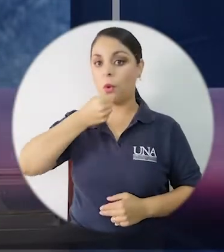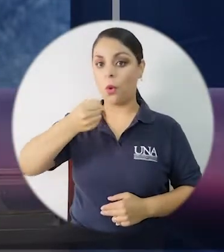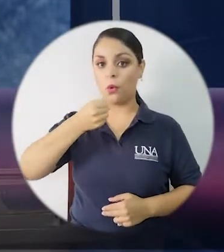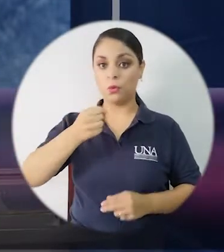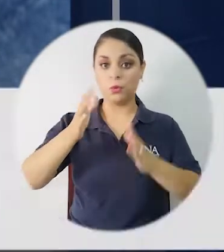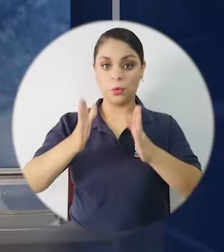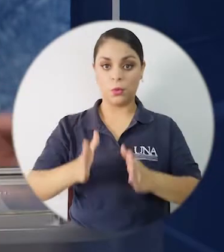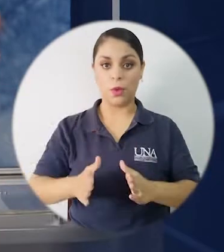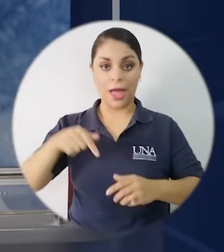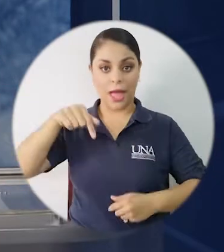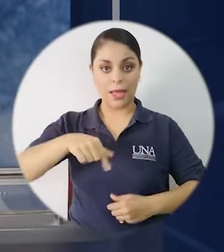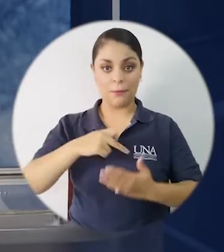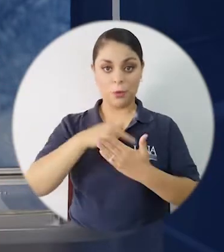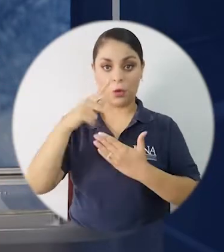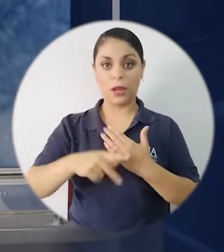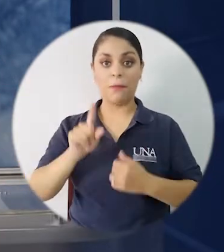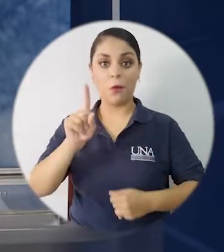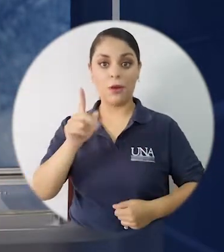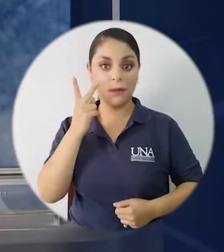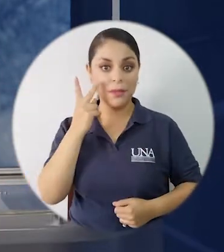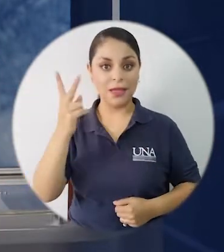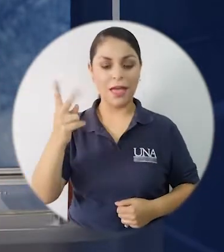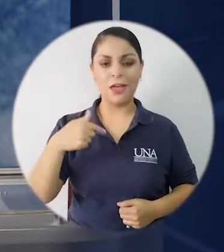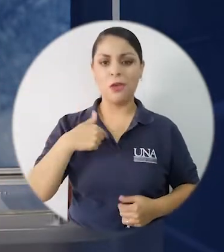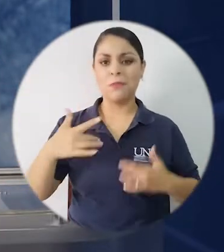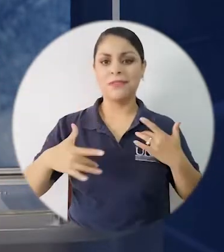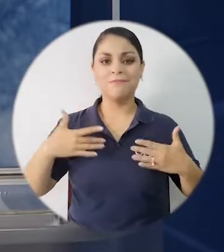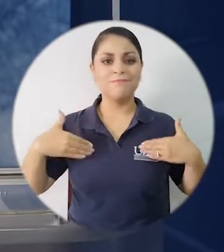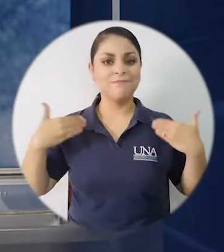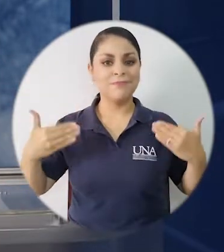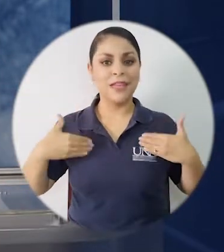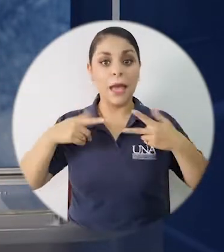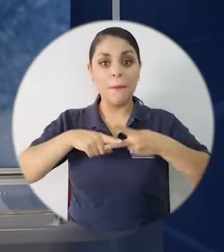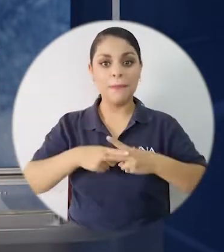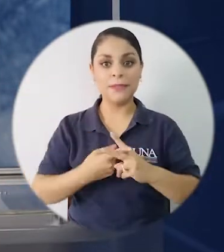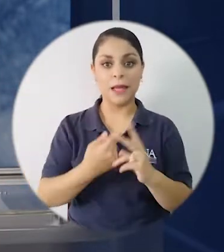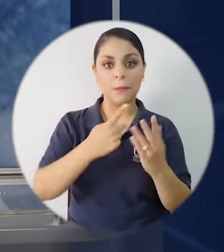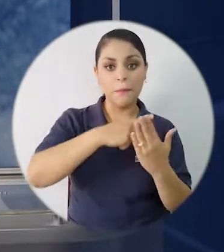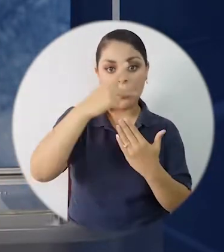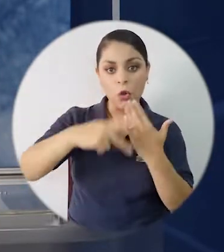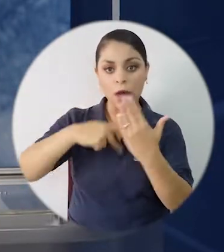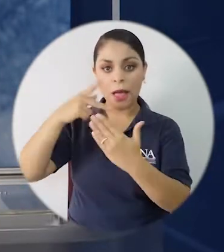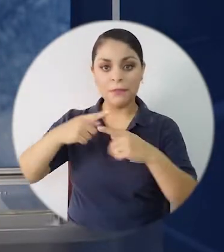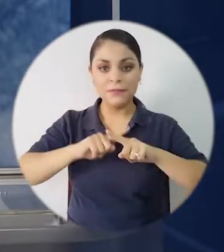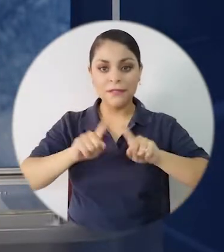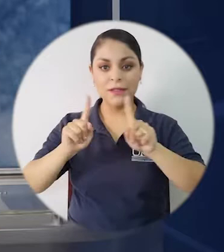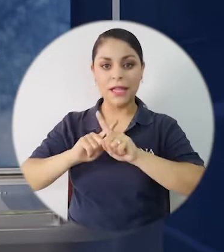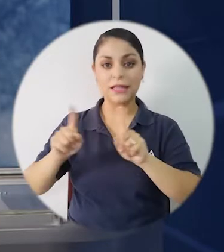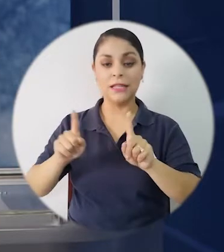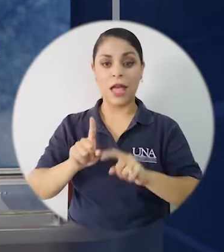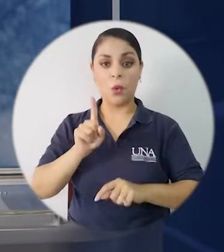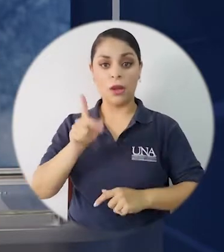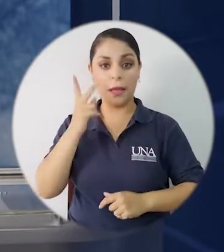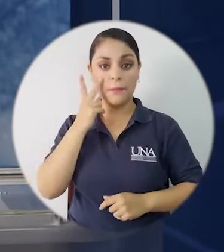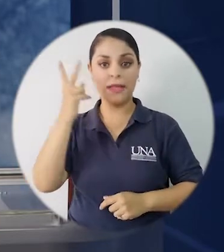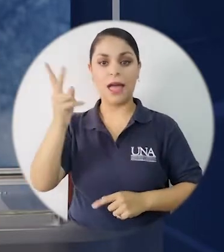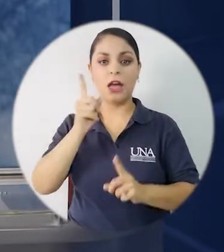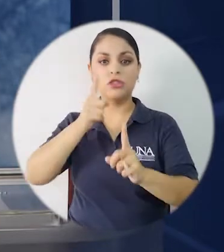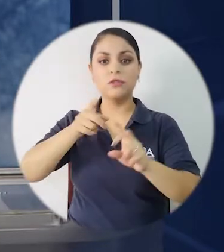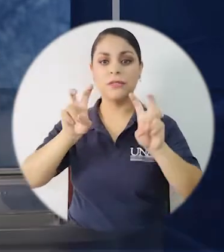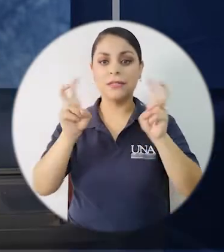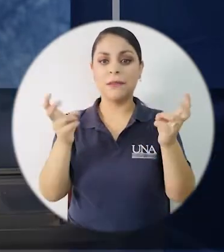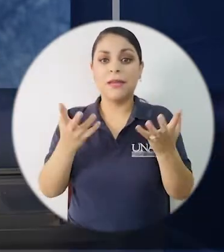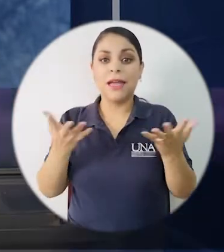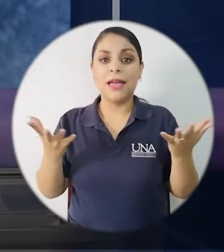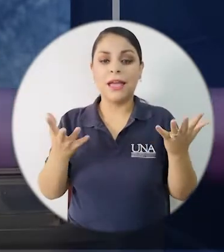conductora de Una Mirada y me siento feliz de iniciar esta serie de programas especiales de Una Mirada sobre el Bicentenario